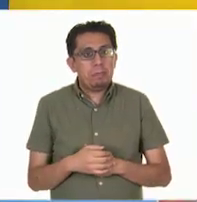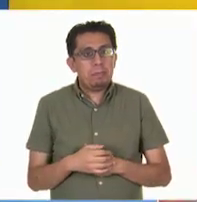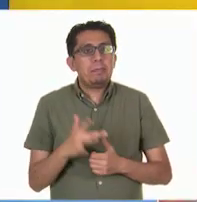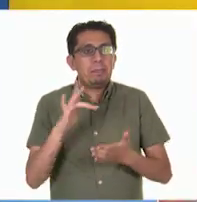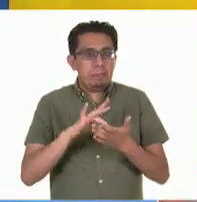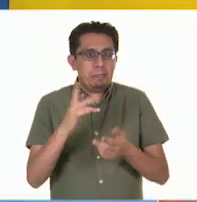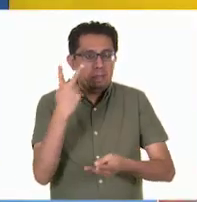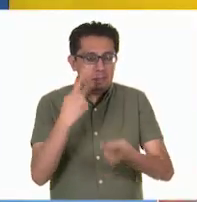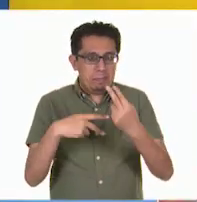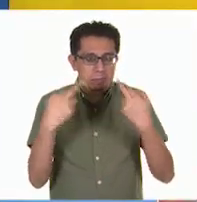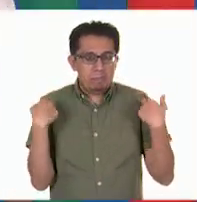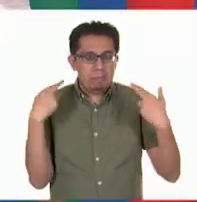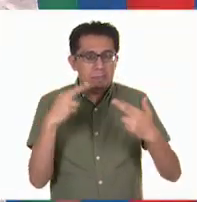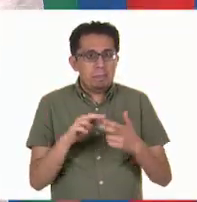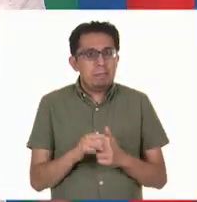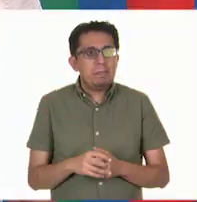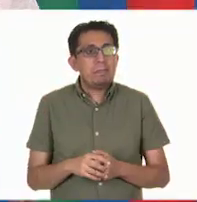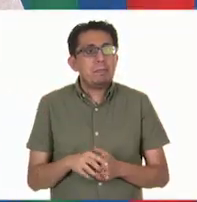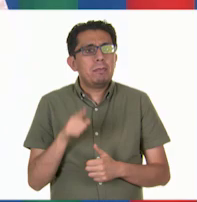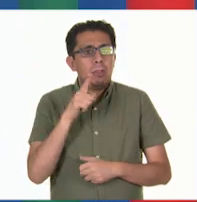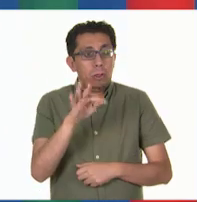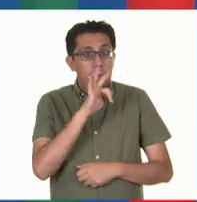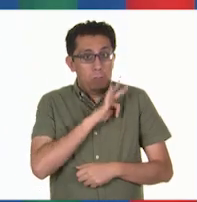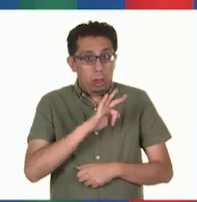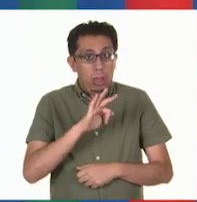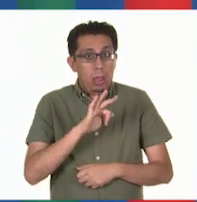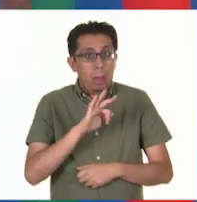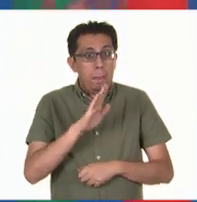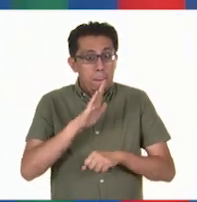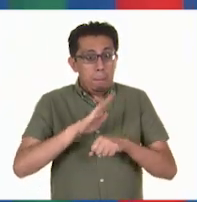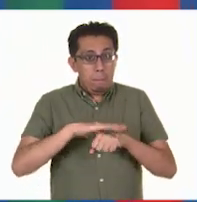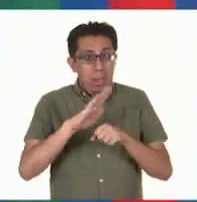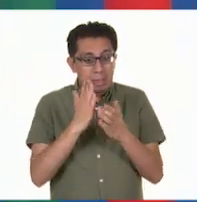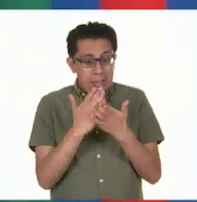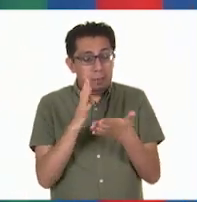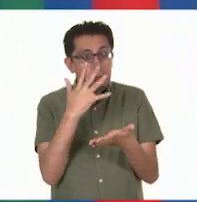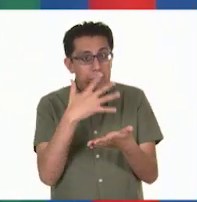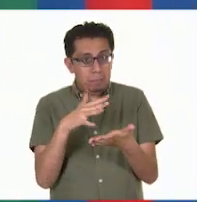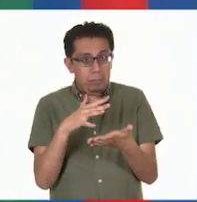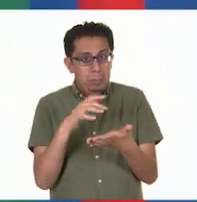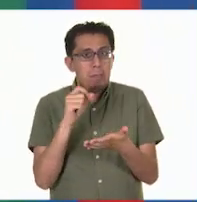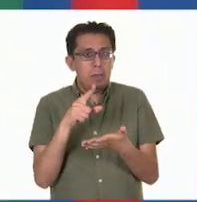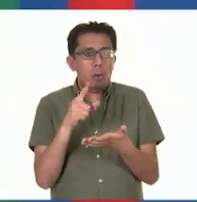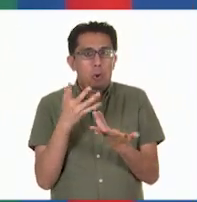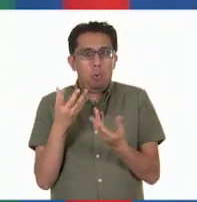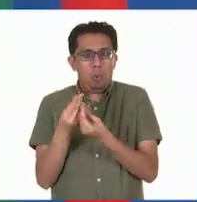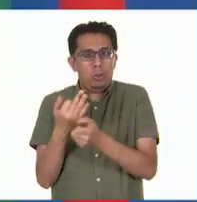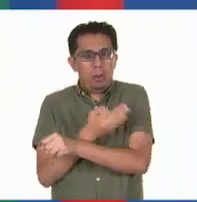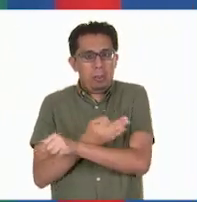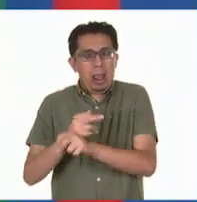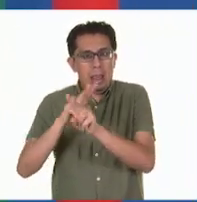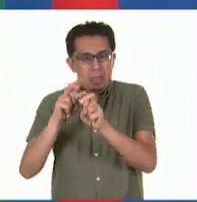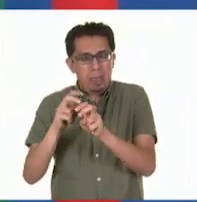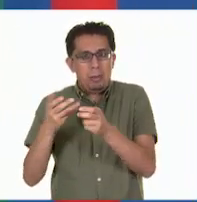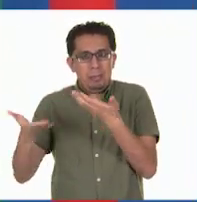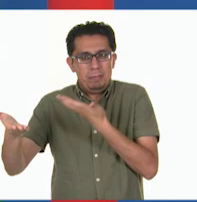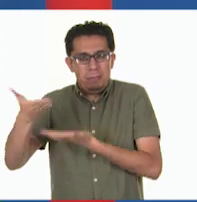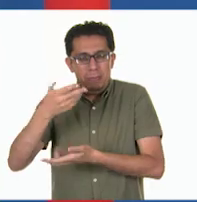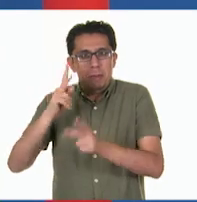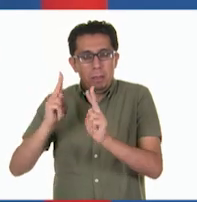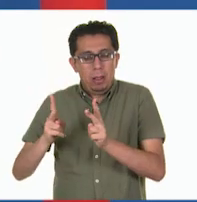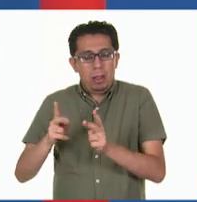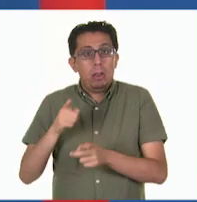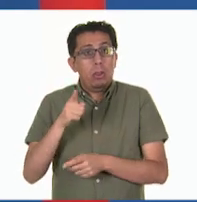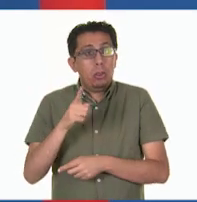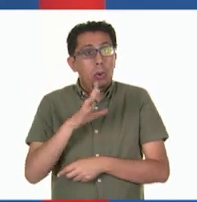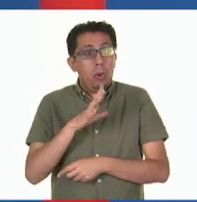nosotros. Si te es posible, consulta otros libros y comenta el tema de hoy con tu familia. Si tienes la fortuna de